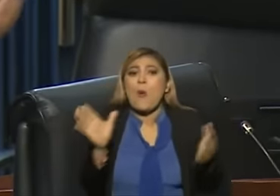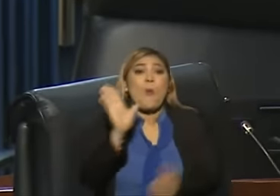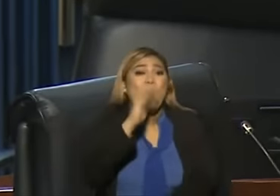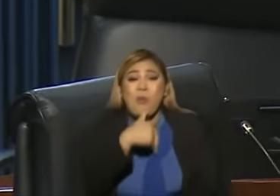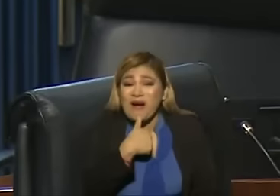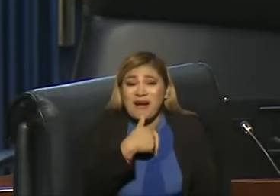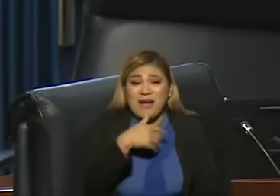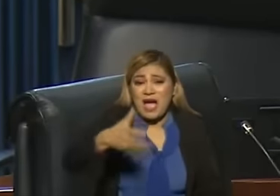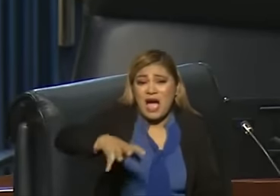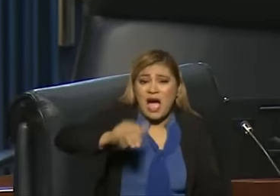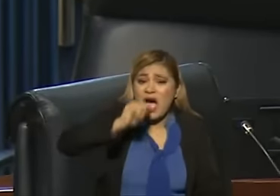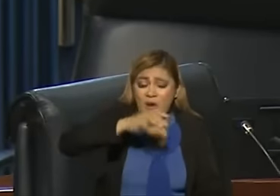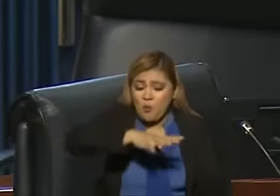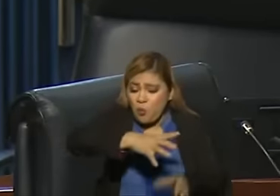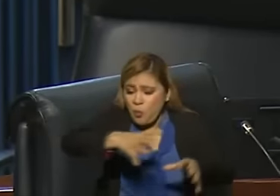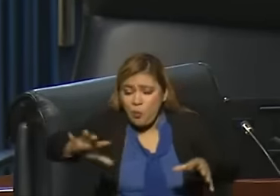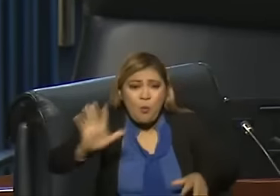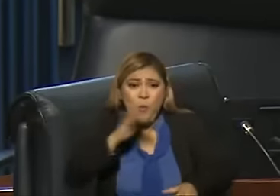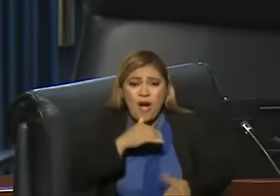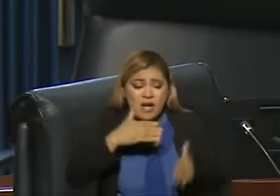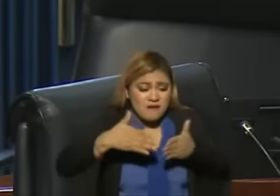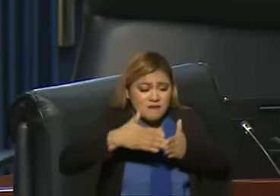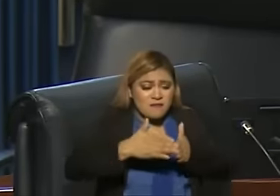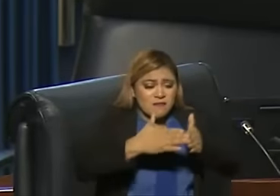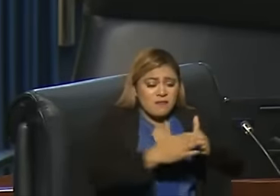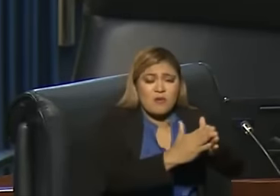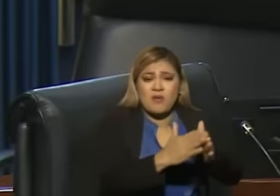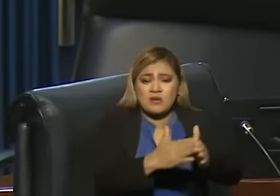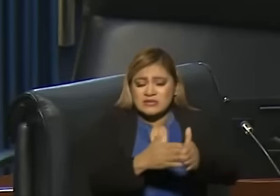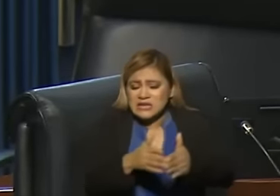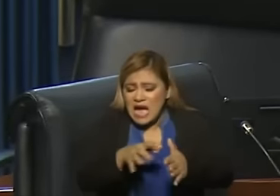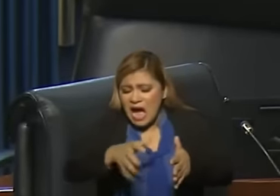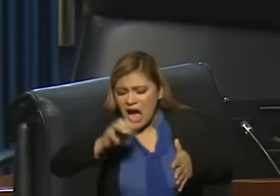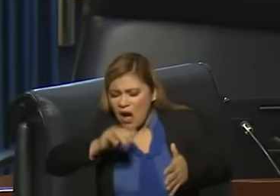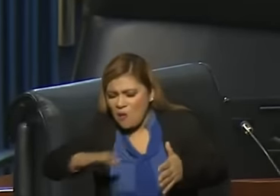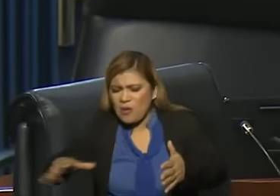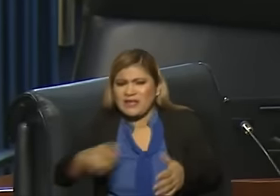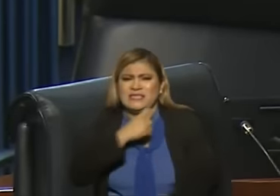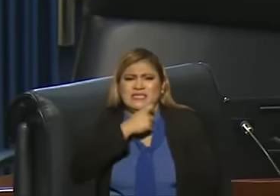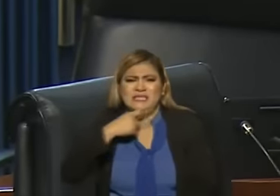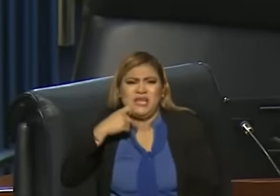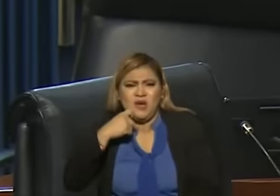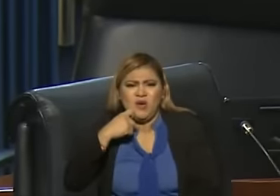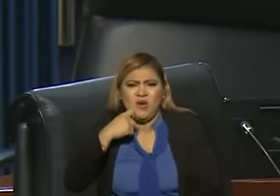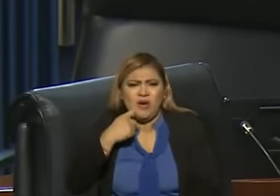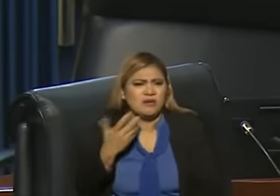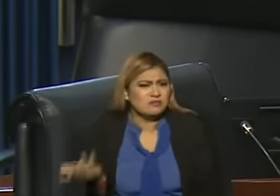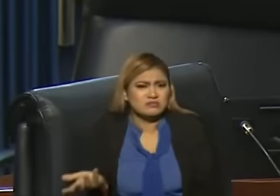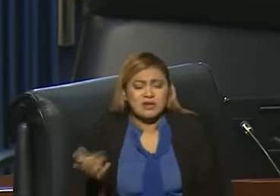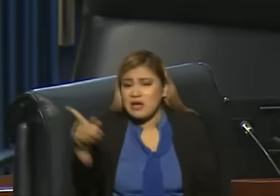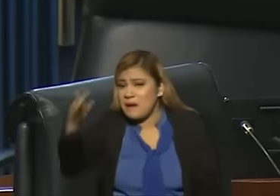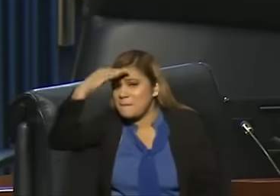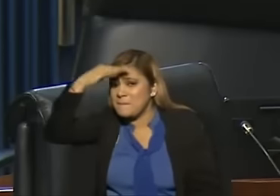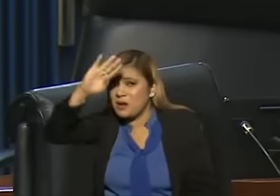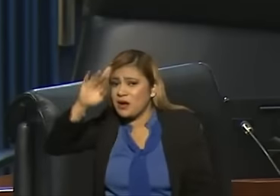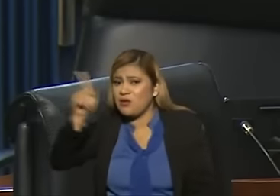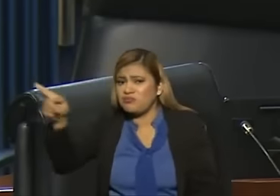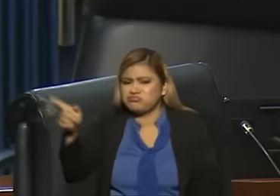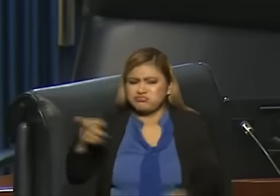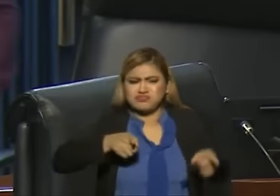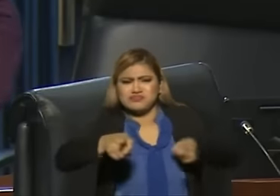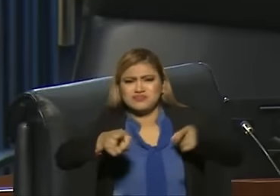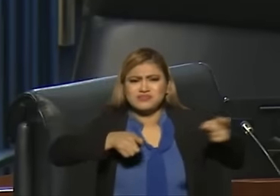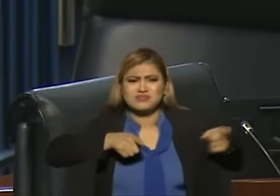para que los barcos pasen. Ahí está diciendo ahora que quieren poner un canal seco en Costa Rica, México que nos quiere hacer